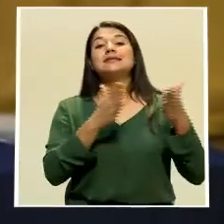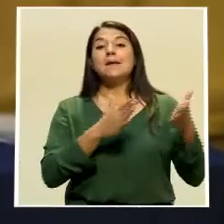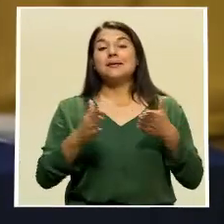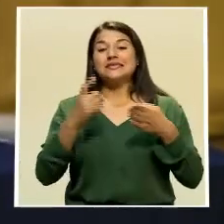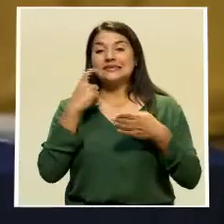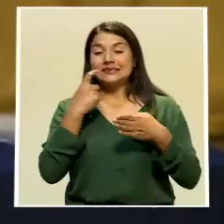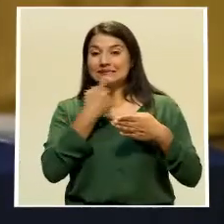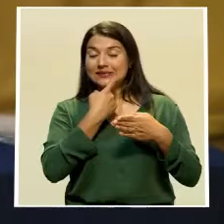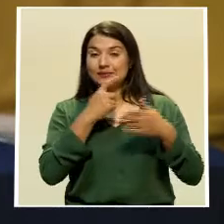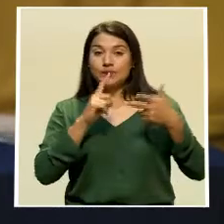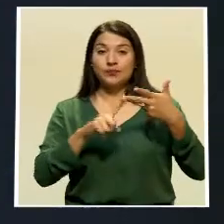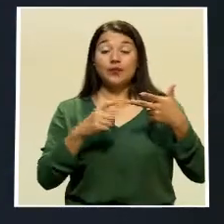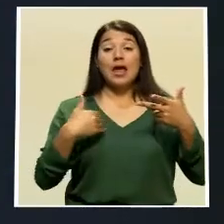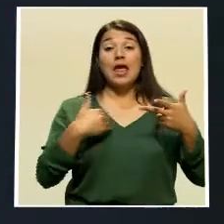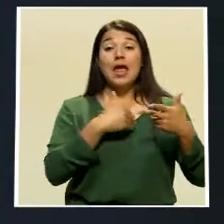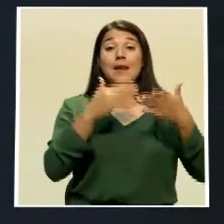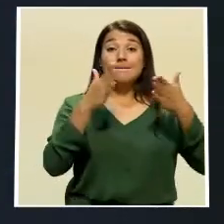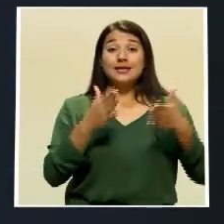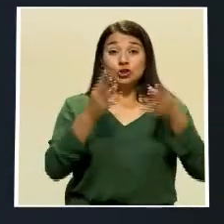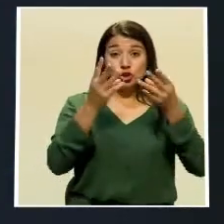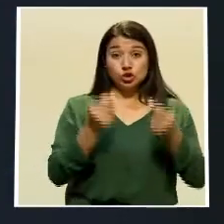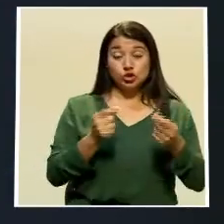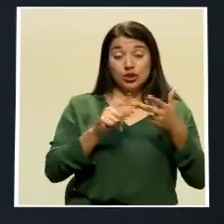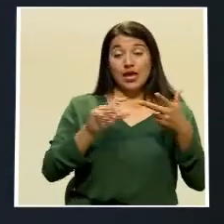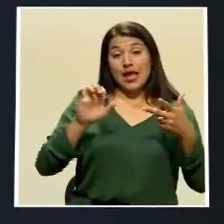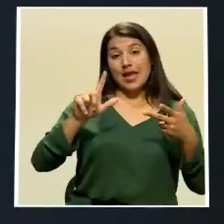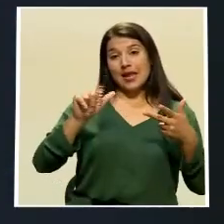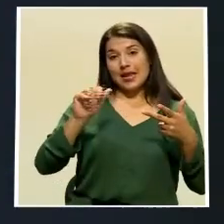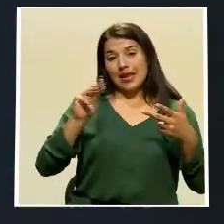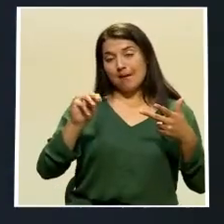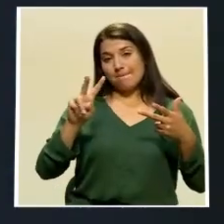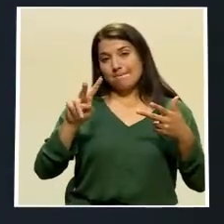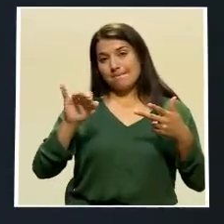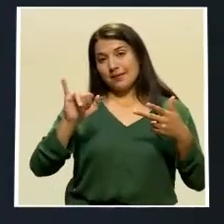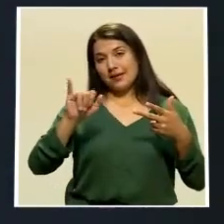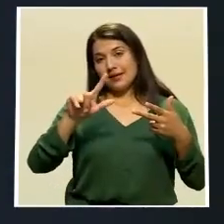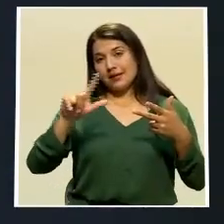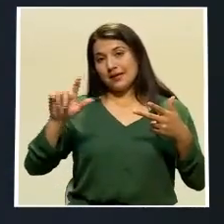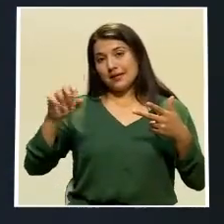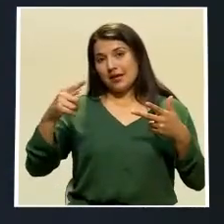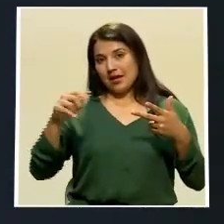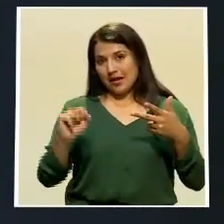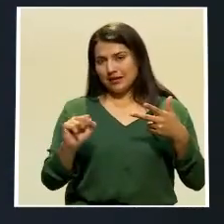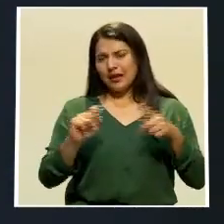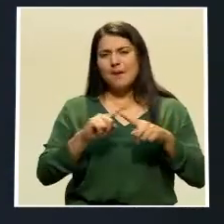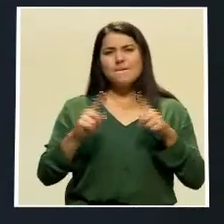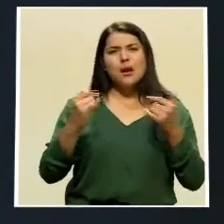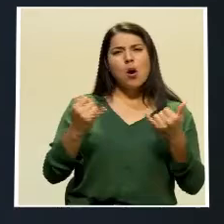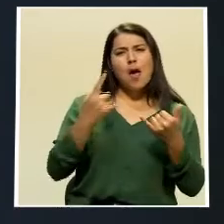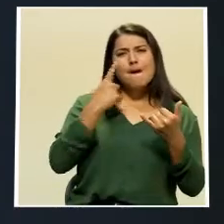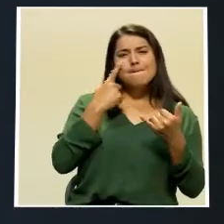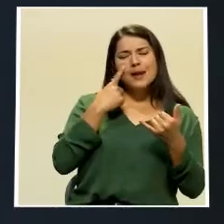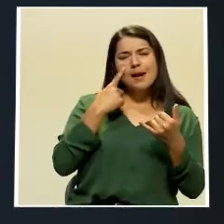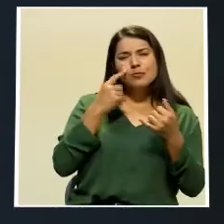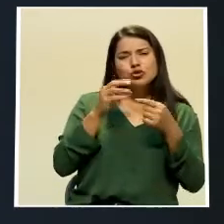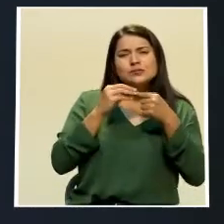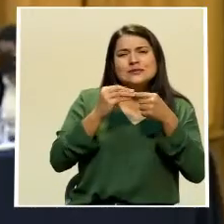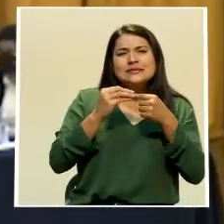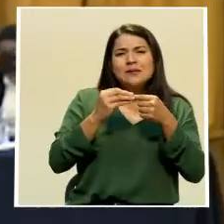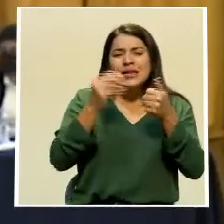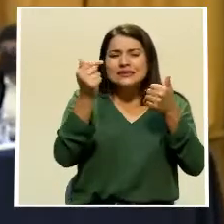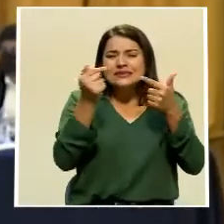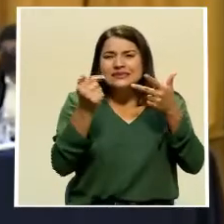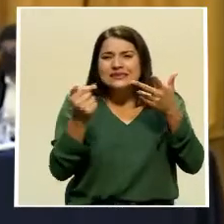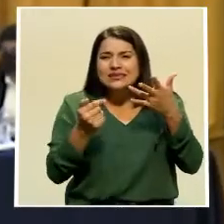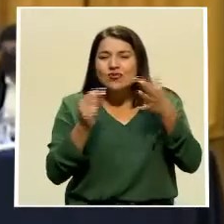Pilar Garrido, y el ministro de Hacienda, Elian Villegas. Pero veamos en detalle los principales puntos de este plan y